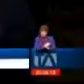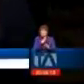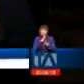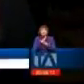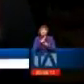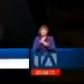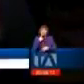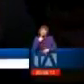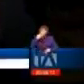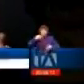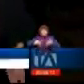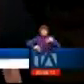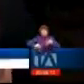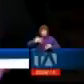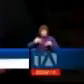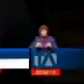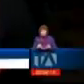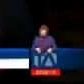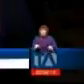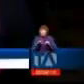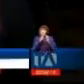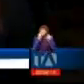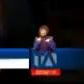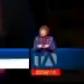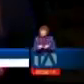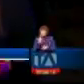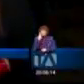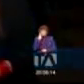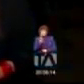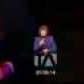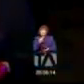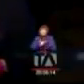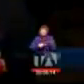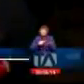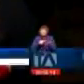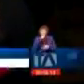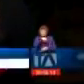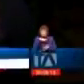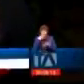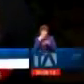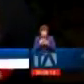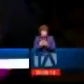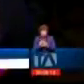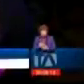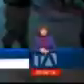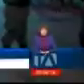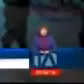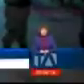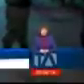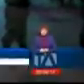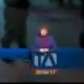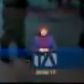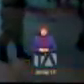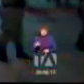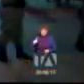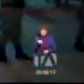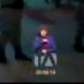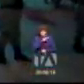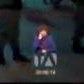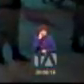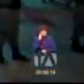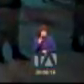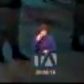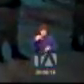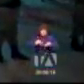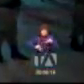a la justicia y su acompañamiento a todas las acciones que se realizan dentro del marco del estado de excepción. Escuchemos. Estamos viendo que la